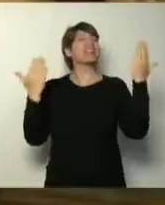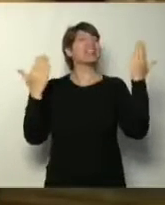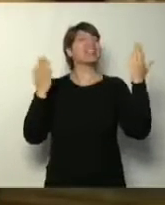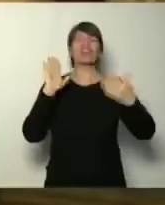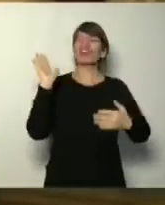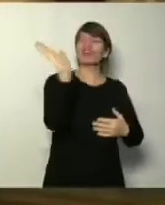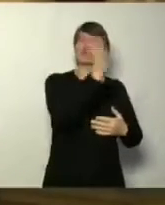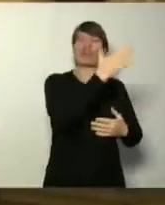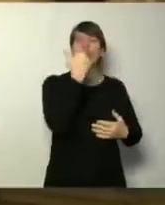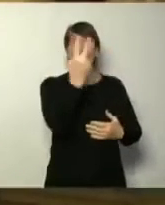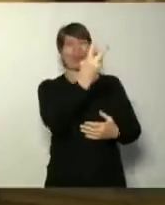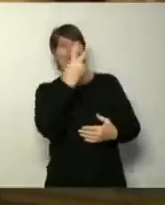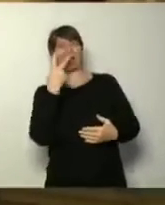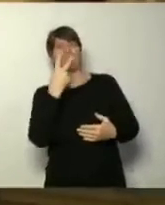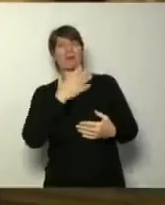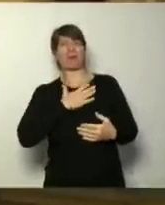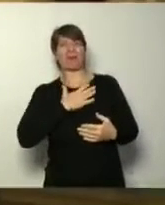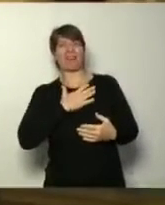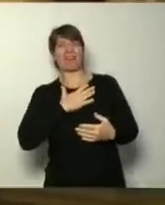feliz todos los